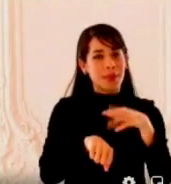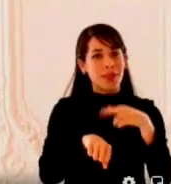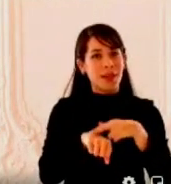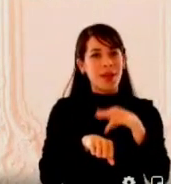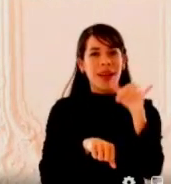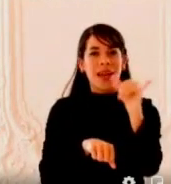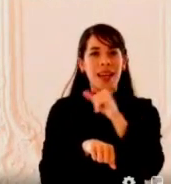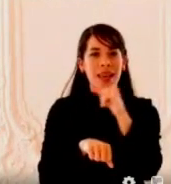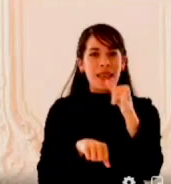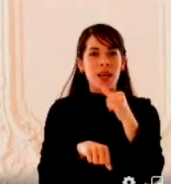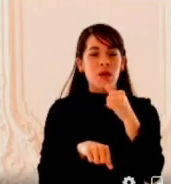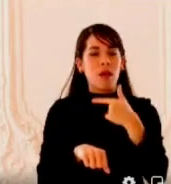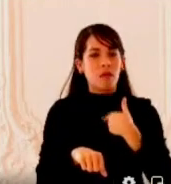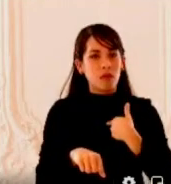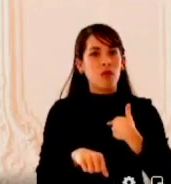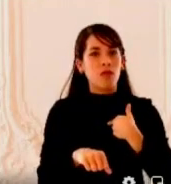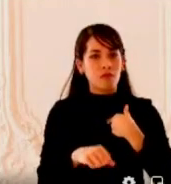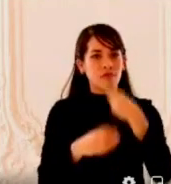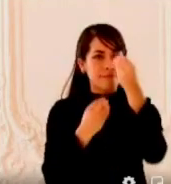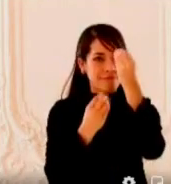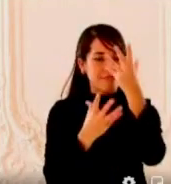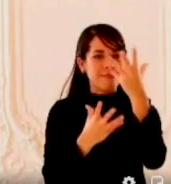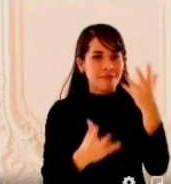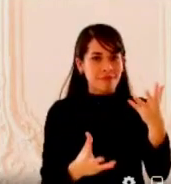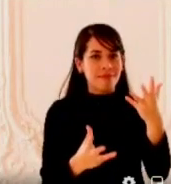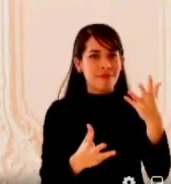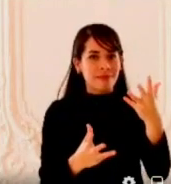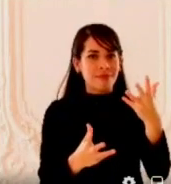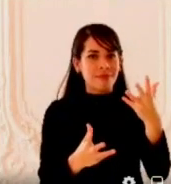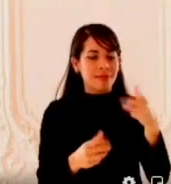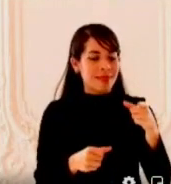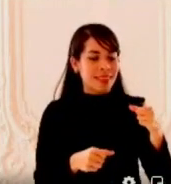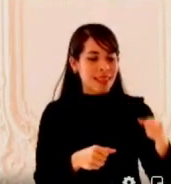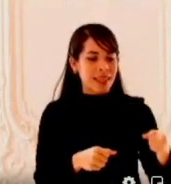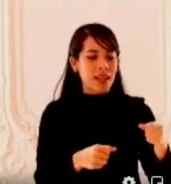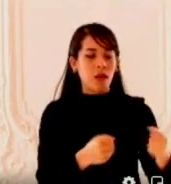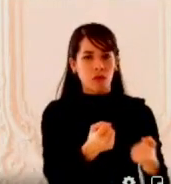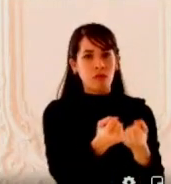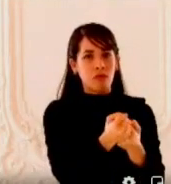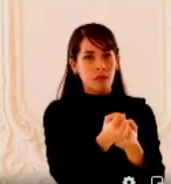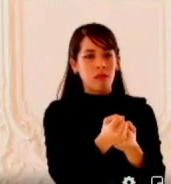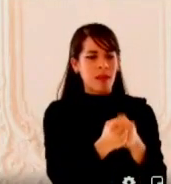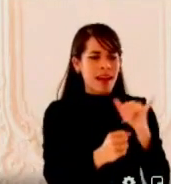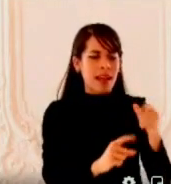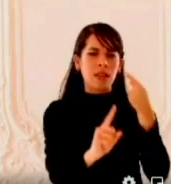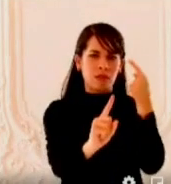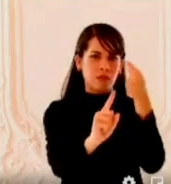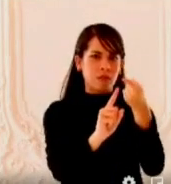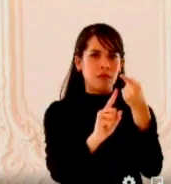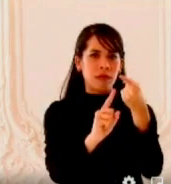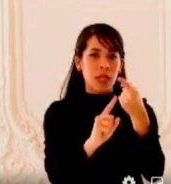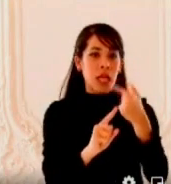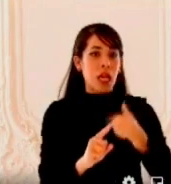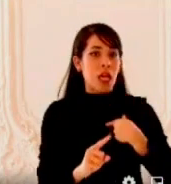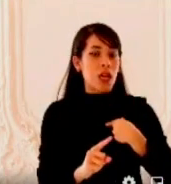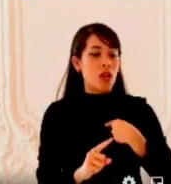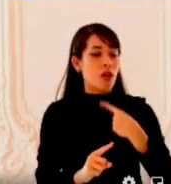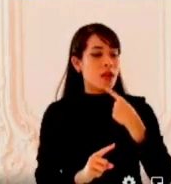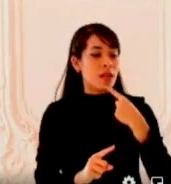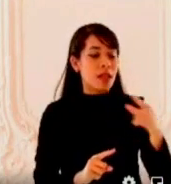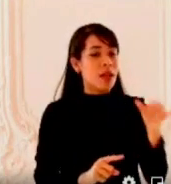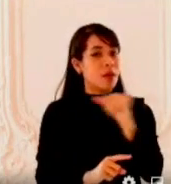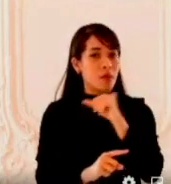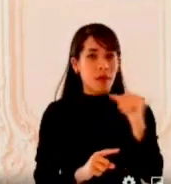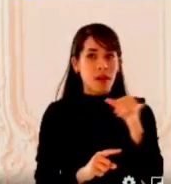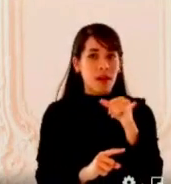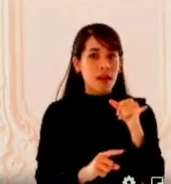también ese concepto, el concepto de la P3 para ese propósito, y no descarto seguir